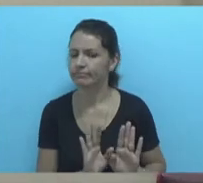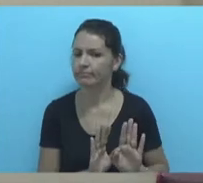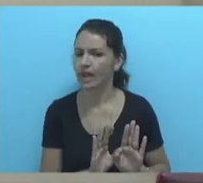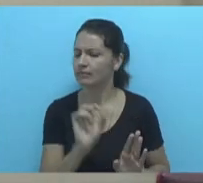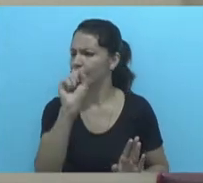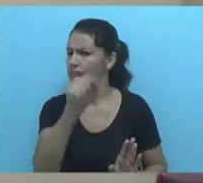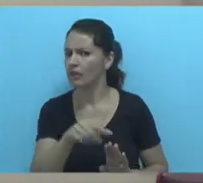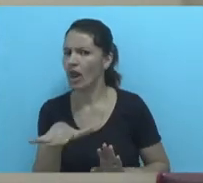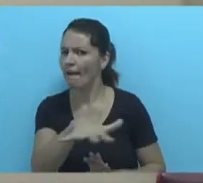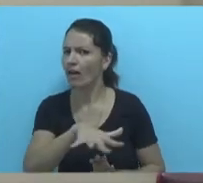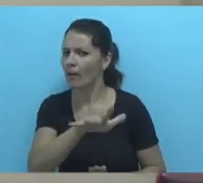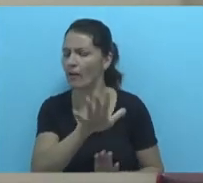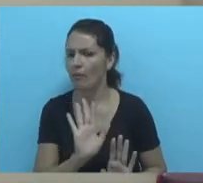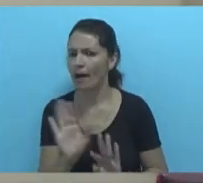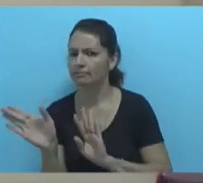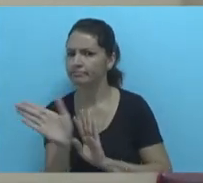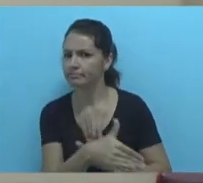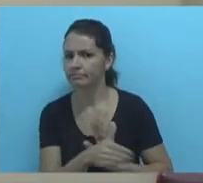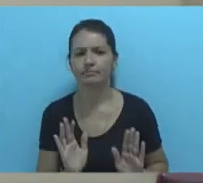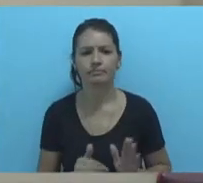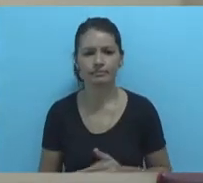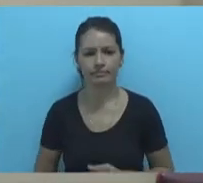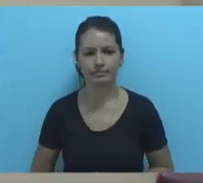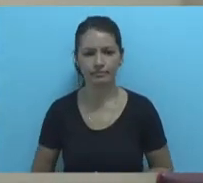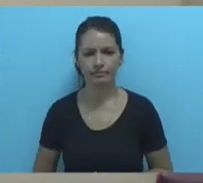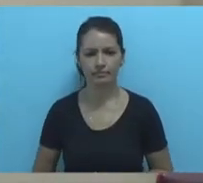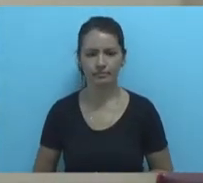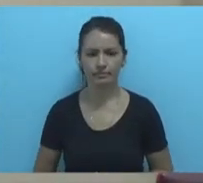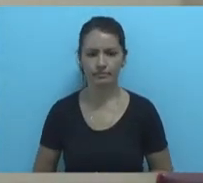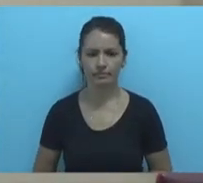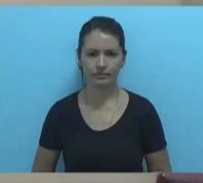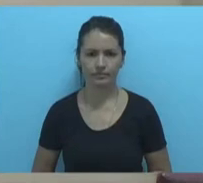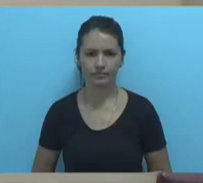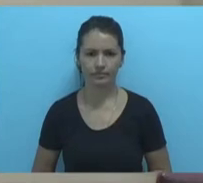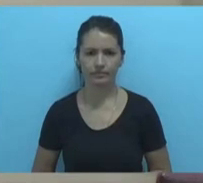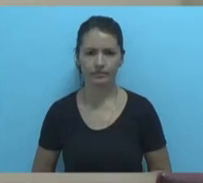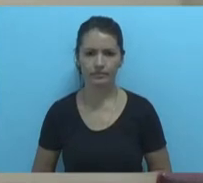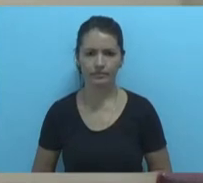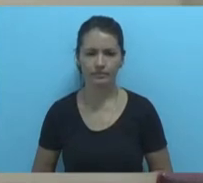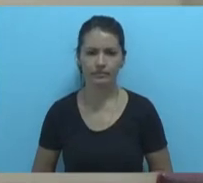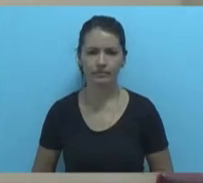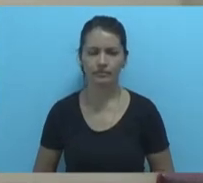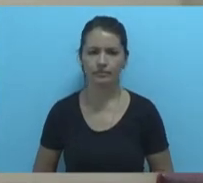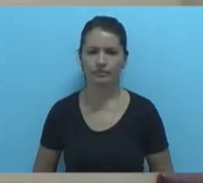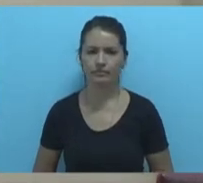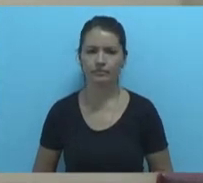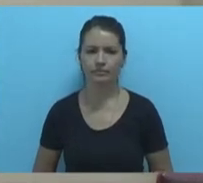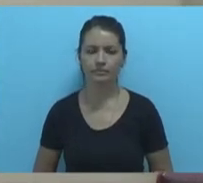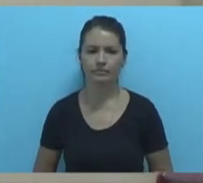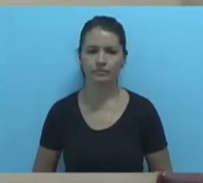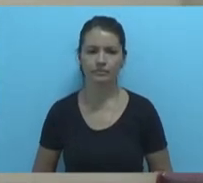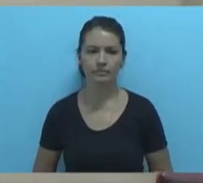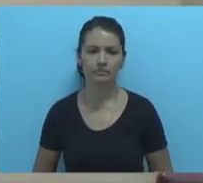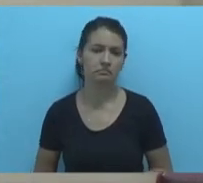los habitantes de todos, a los y las habitantes de los barrios populares. Para el Estado, en realidad, hasta